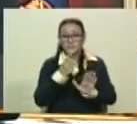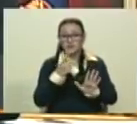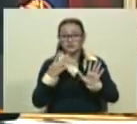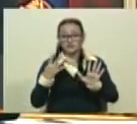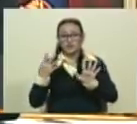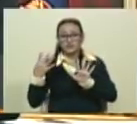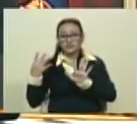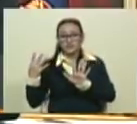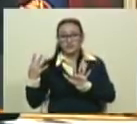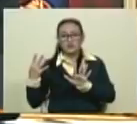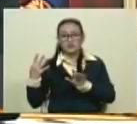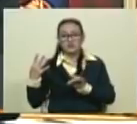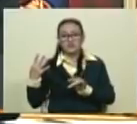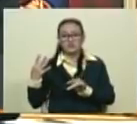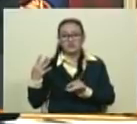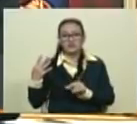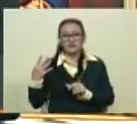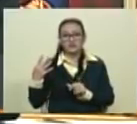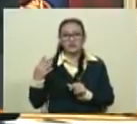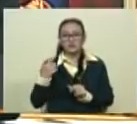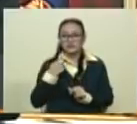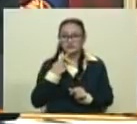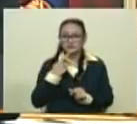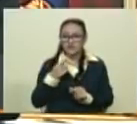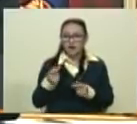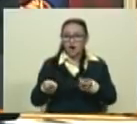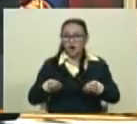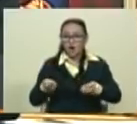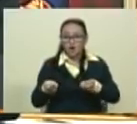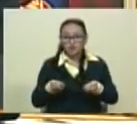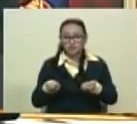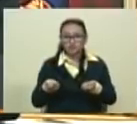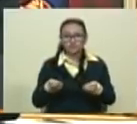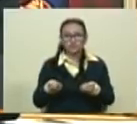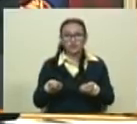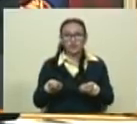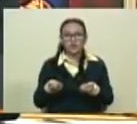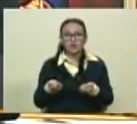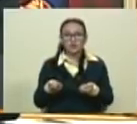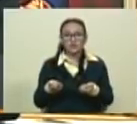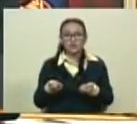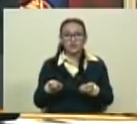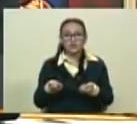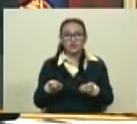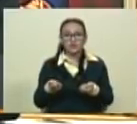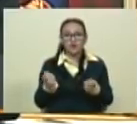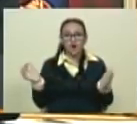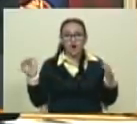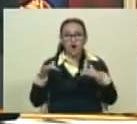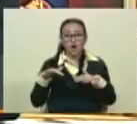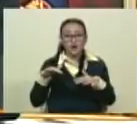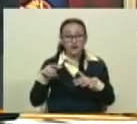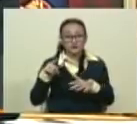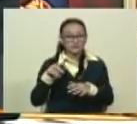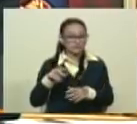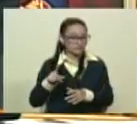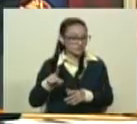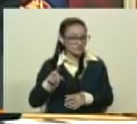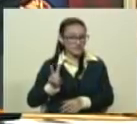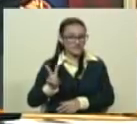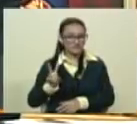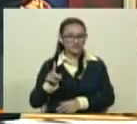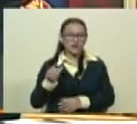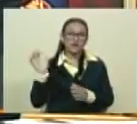1999, donde se establecía el control del Congreso de la República por parte de la